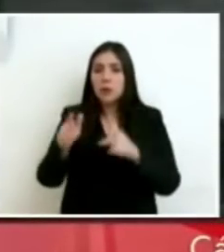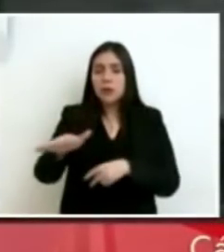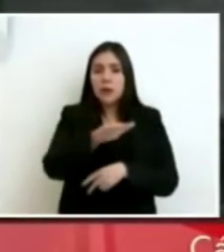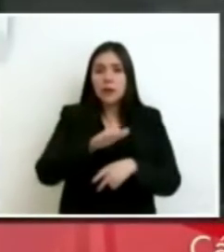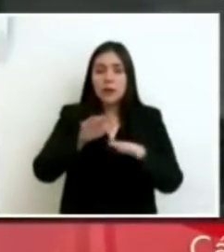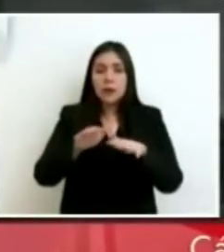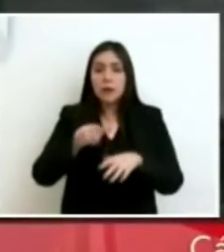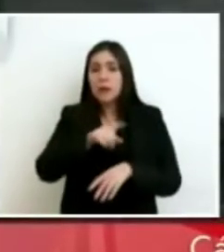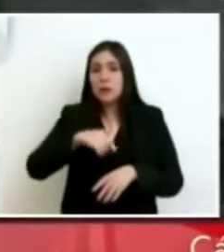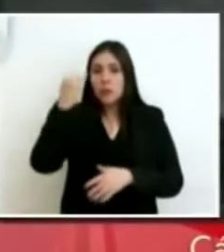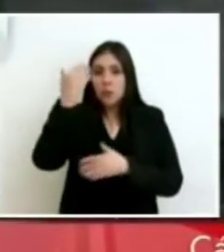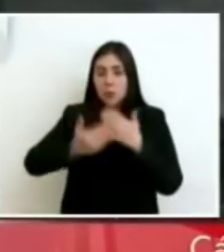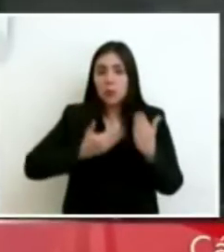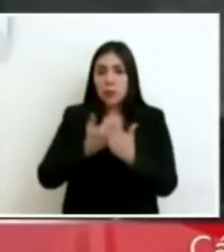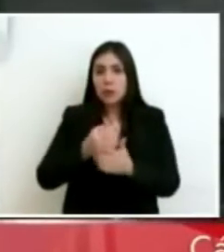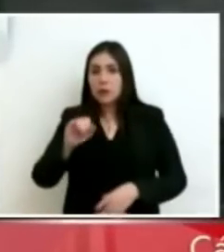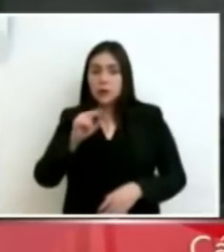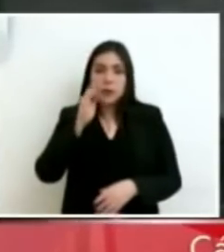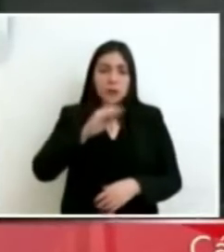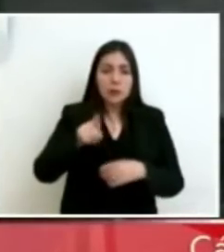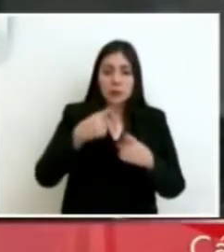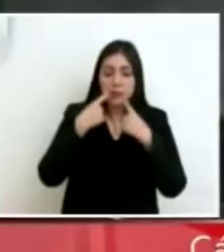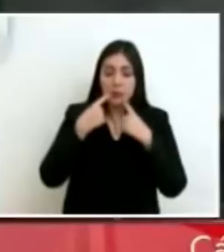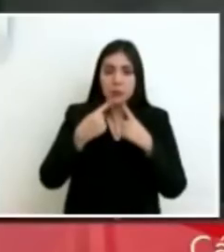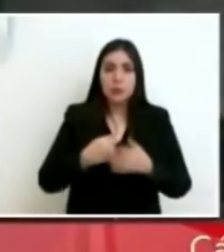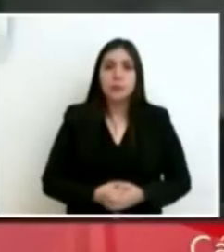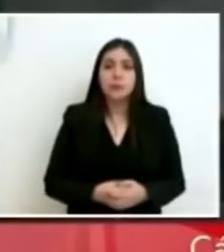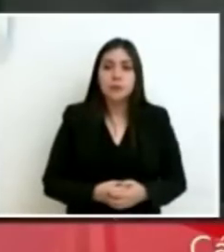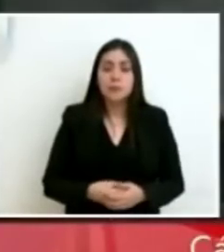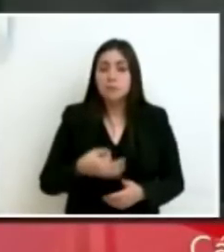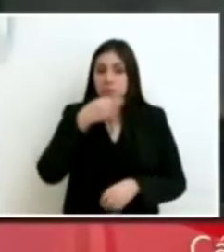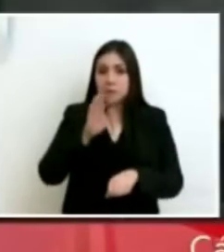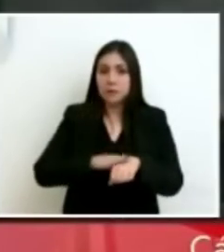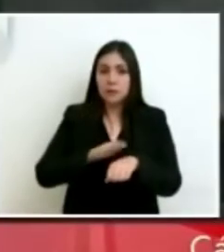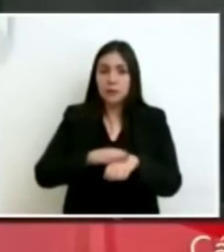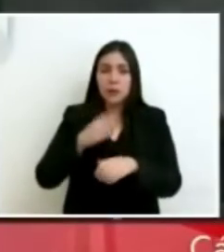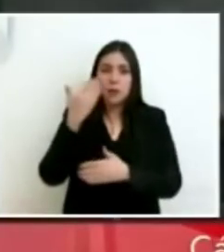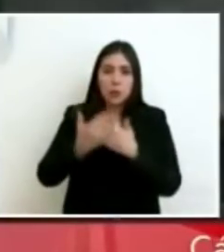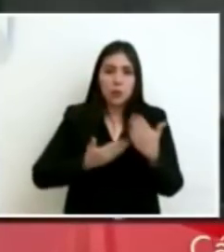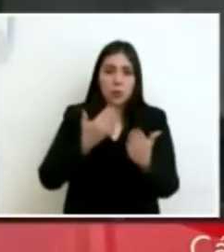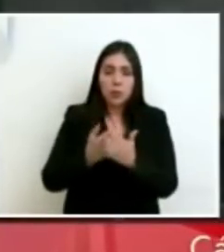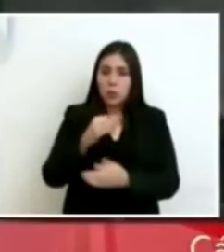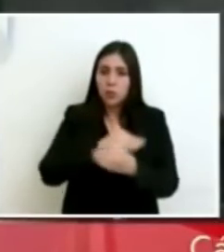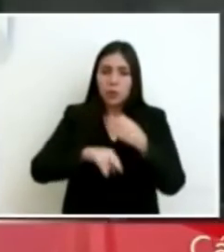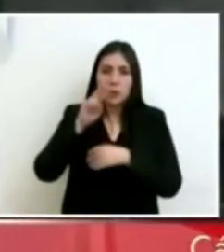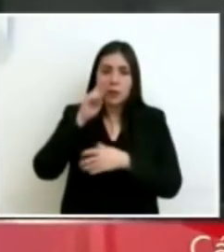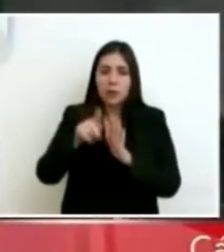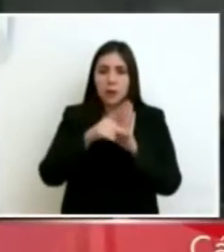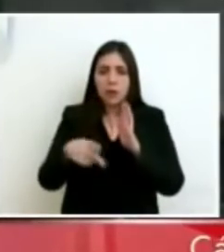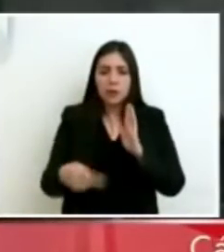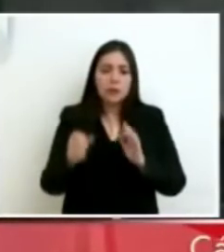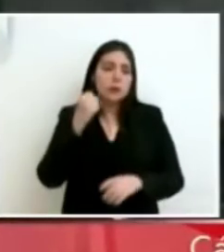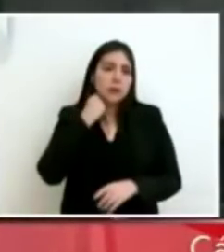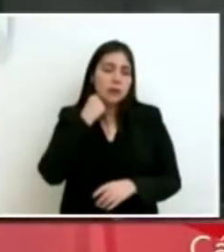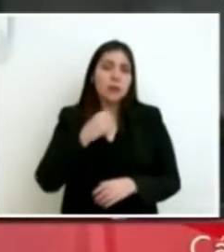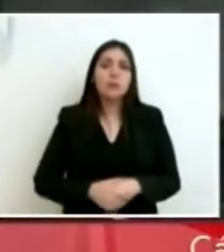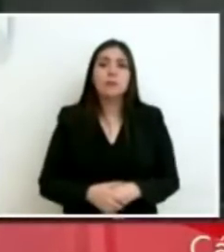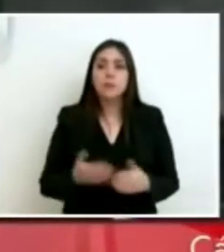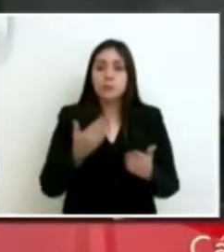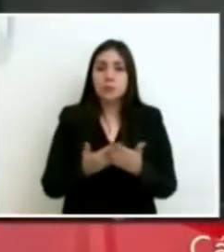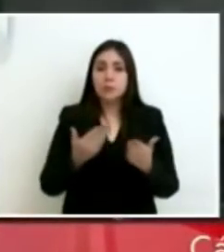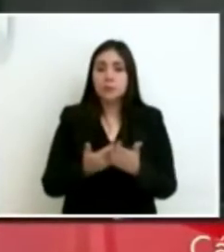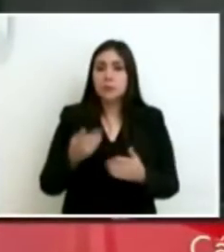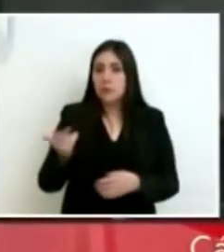directamente a la Asamblea si las propuestas se admiten a discusión. Les informo que todas las propuestas se encuentran disponibles en la Gaceta del Senado. En